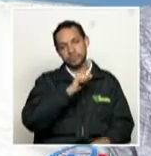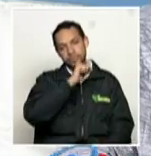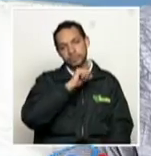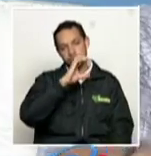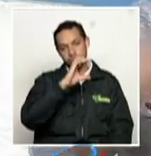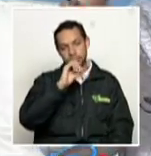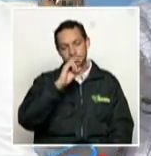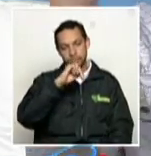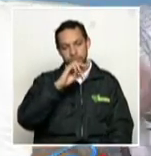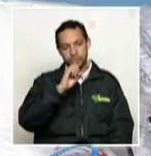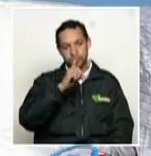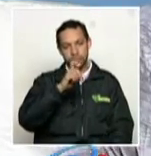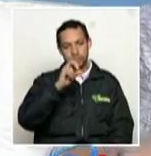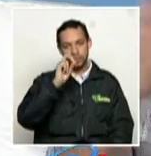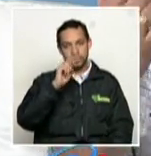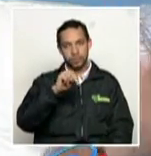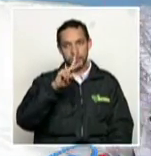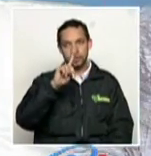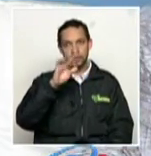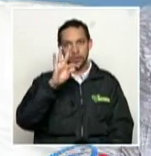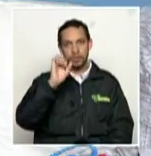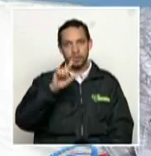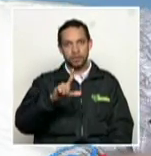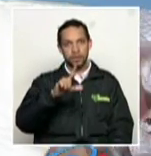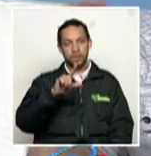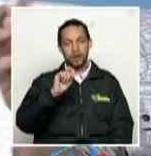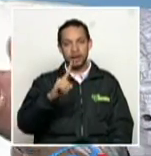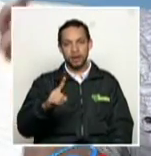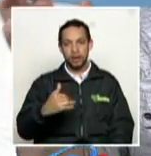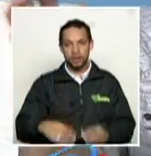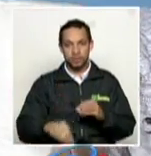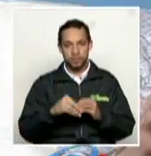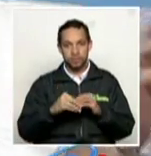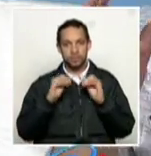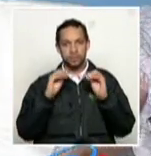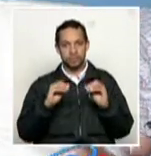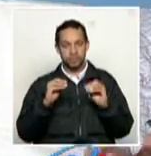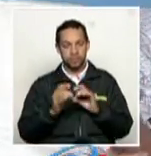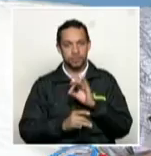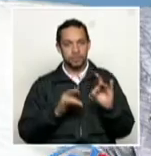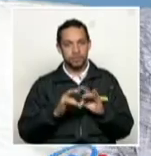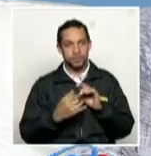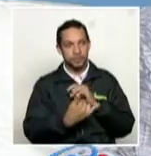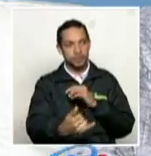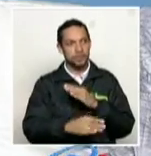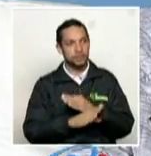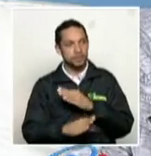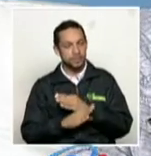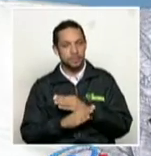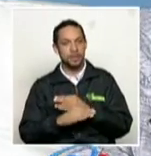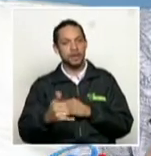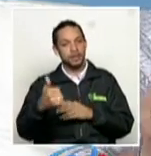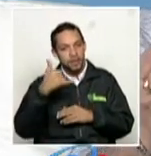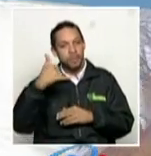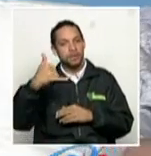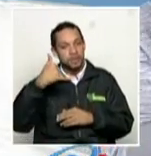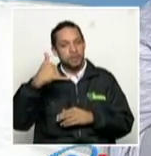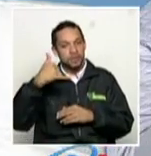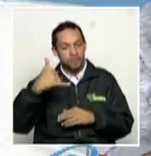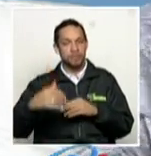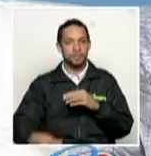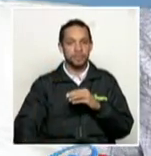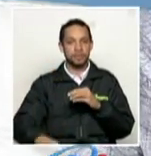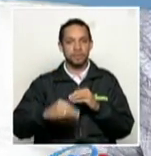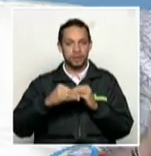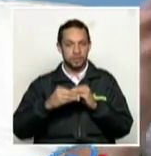@conexionvital1. Ojalá tuviéramos aquí 3 o 4 horas seguidas para poder evacuar tantas llamadas de ustedes. Pero tenemos